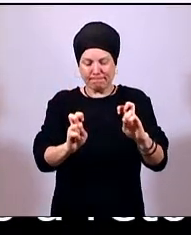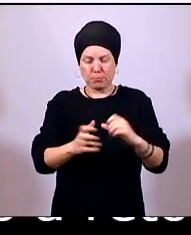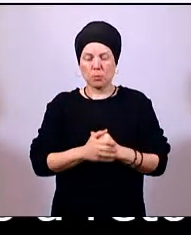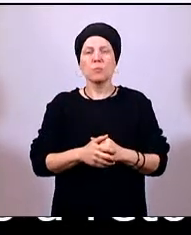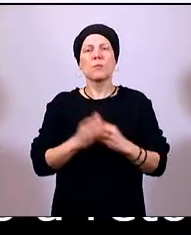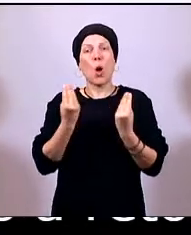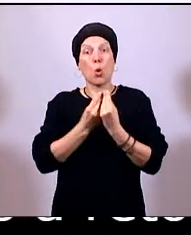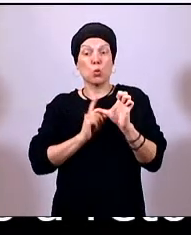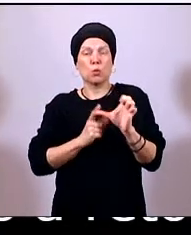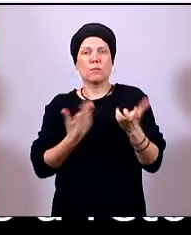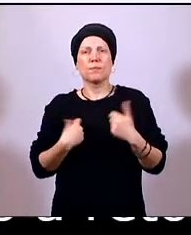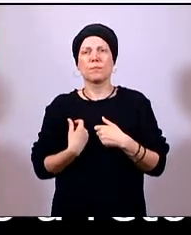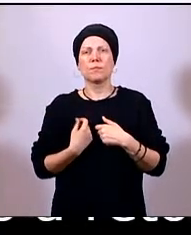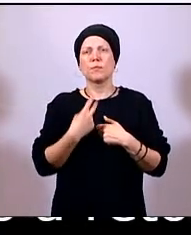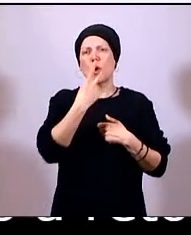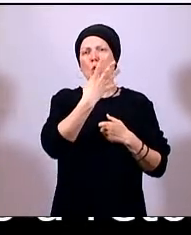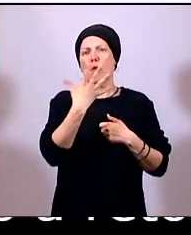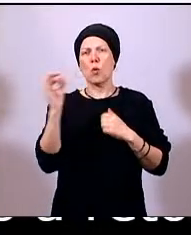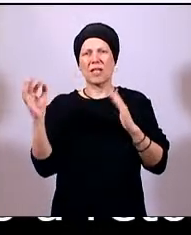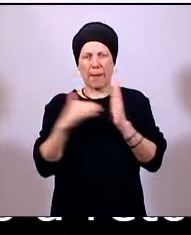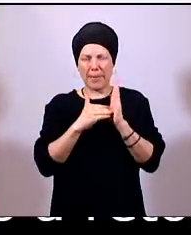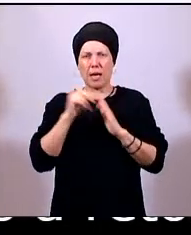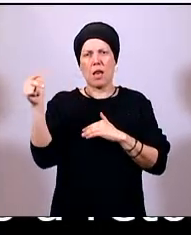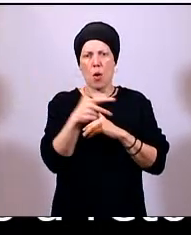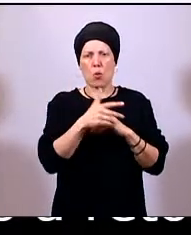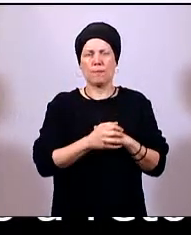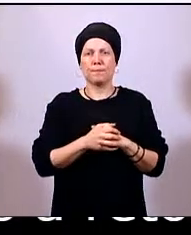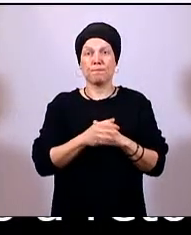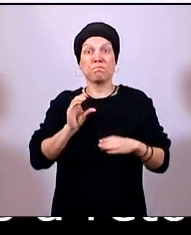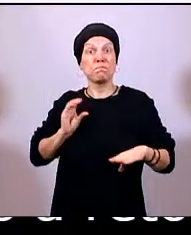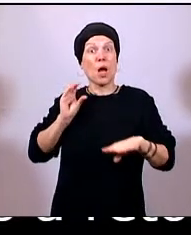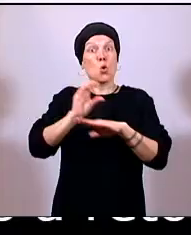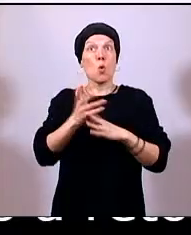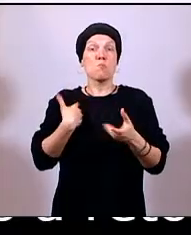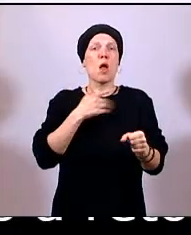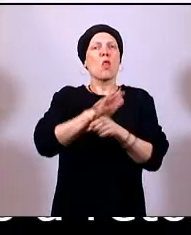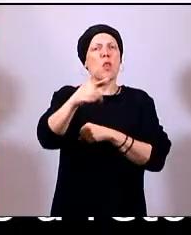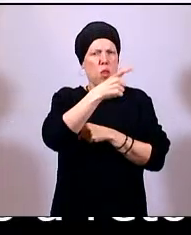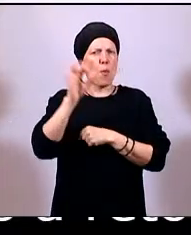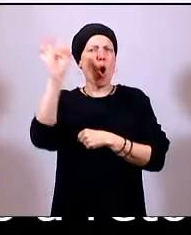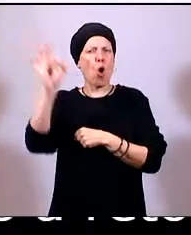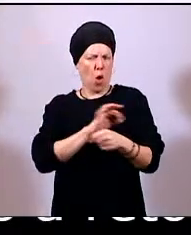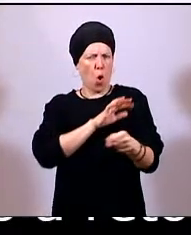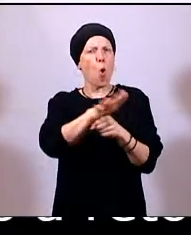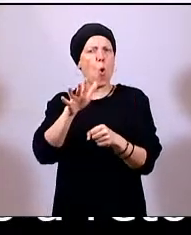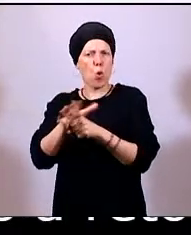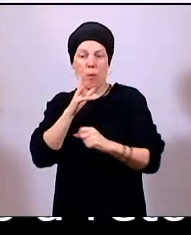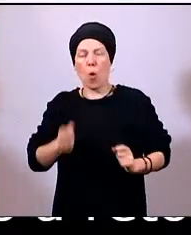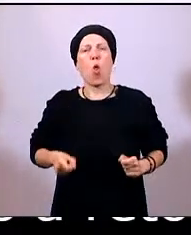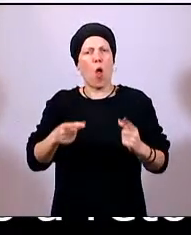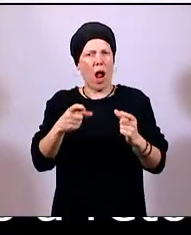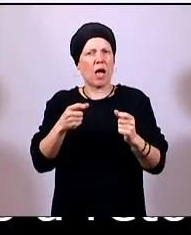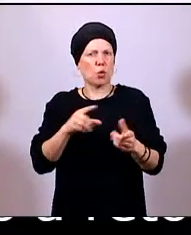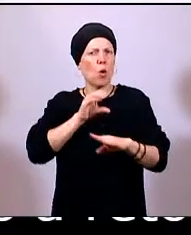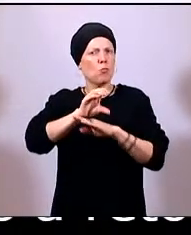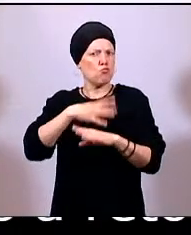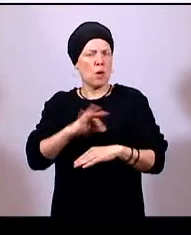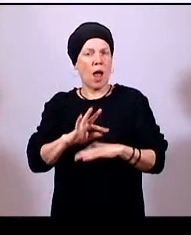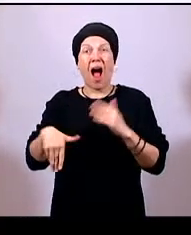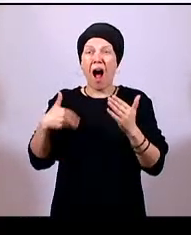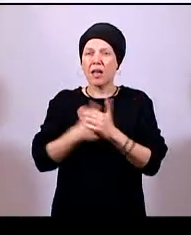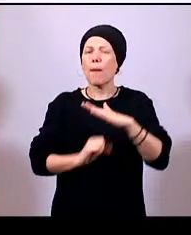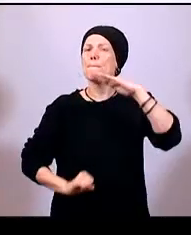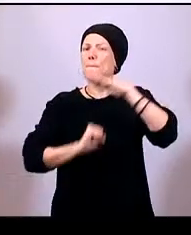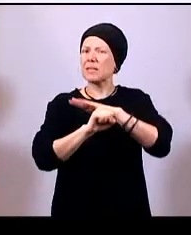la Junta es de 250.000 euros y las ayudas cubrirán el 100% de los gastos subvencionables hasta un máximo